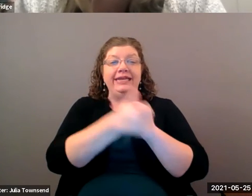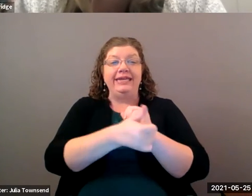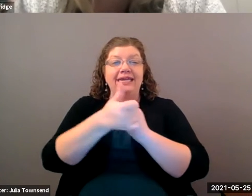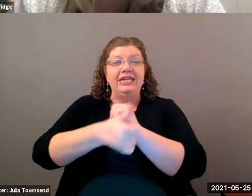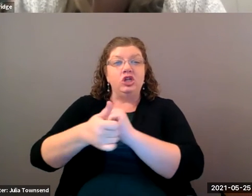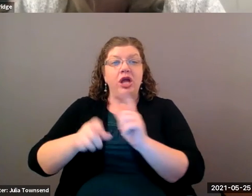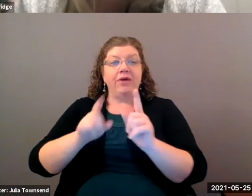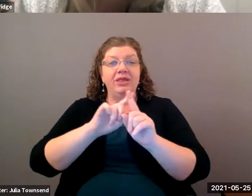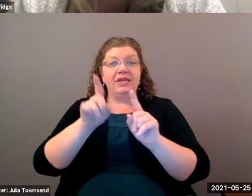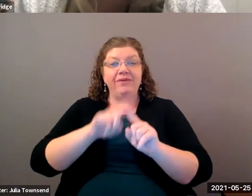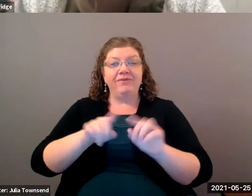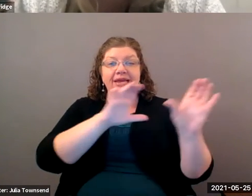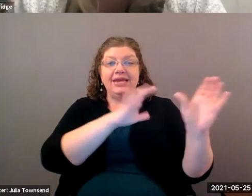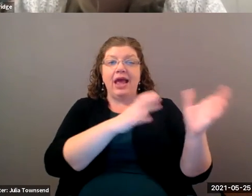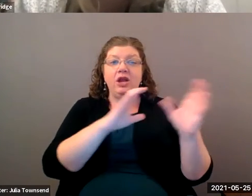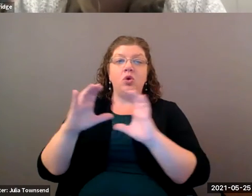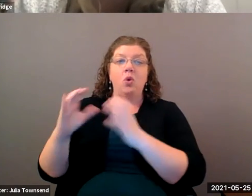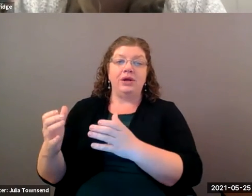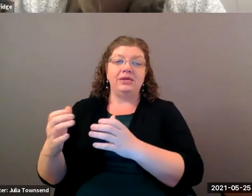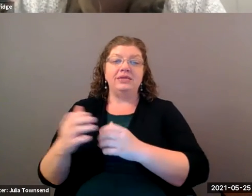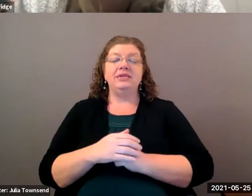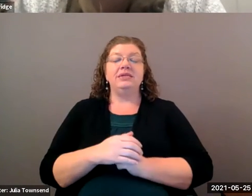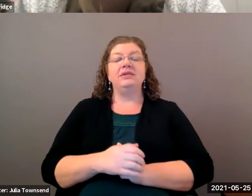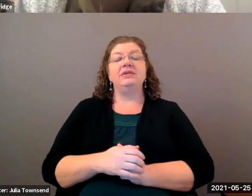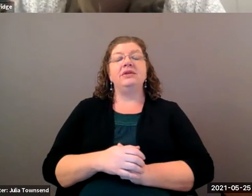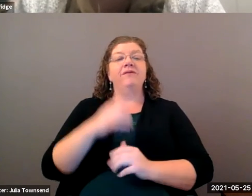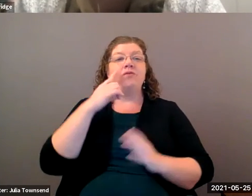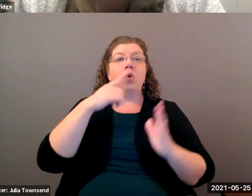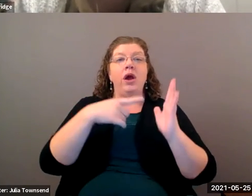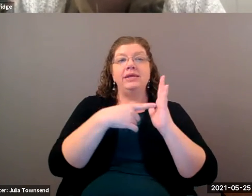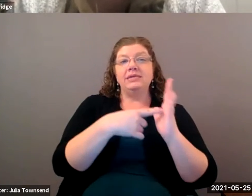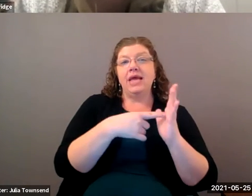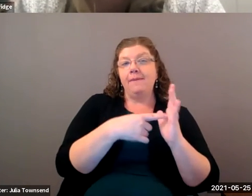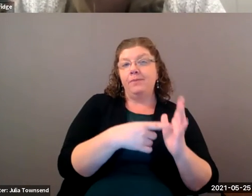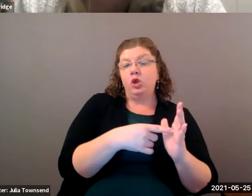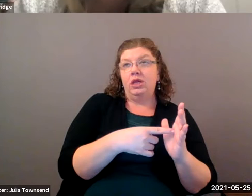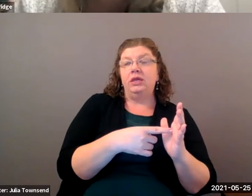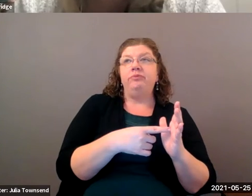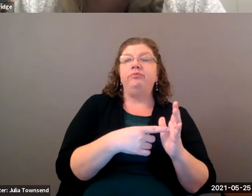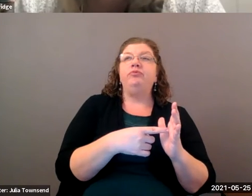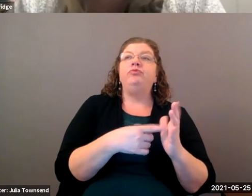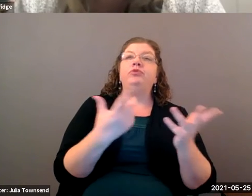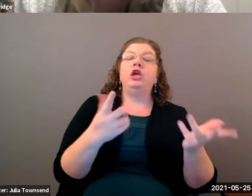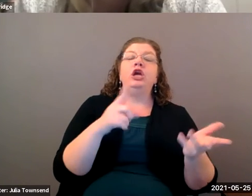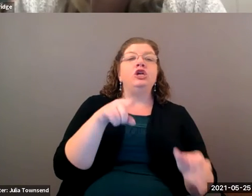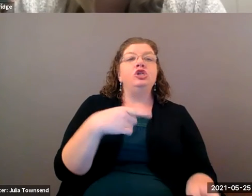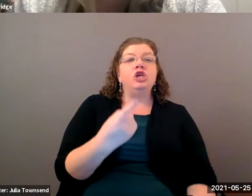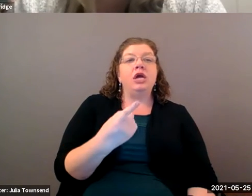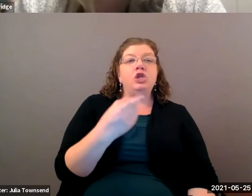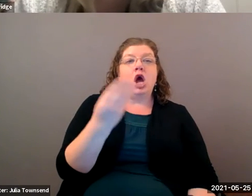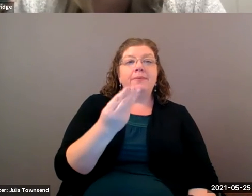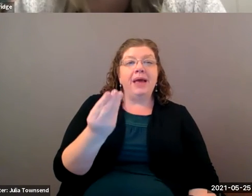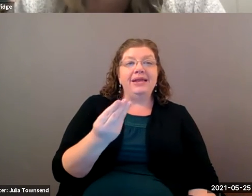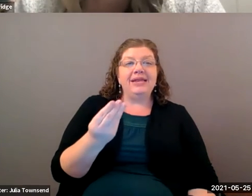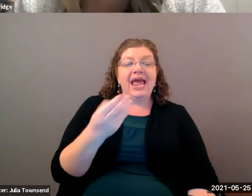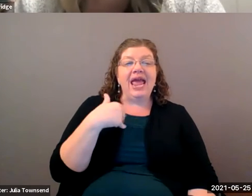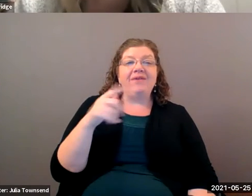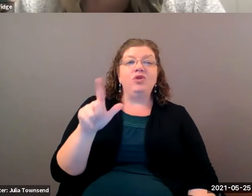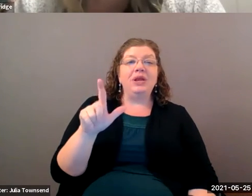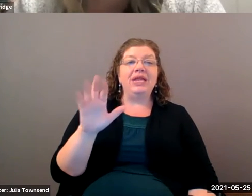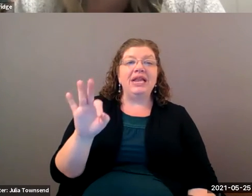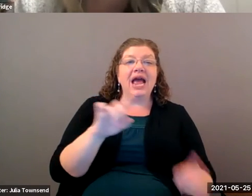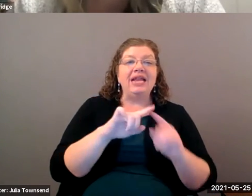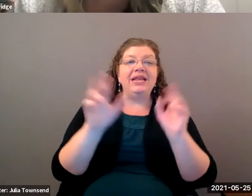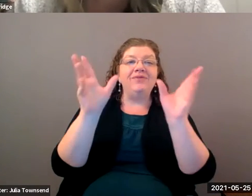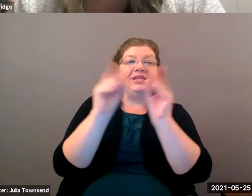sesiones a lo largo de los 5 días. Entonces, por ejemplo, simplemente el lunes